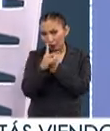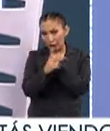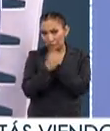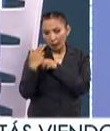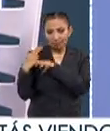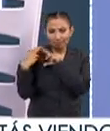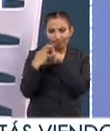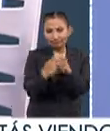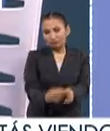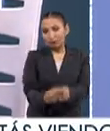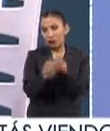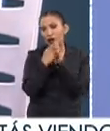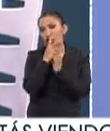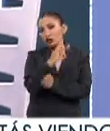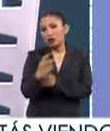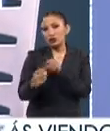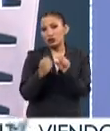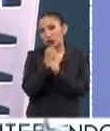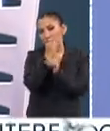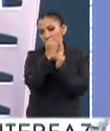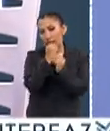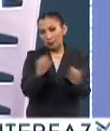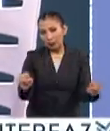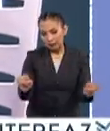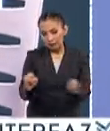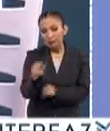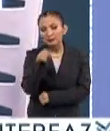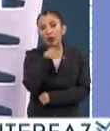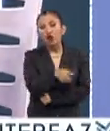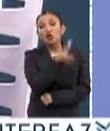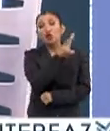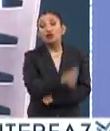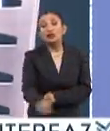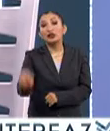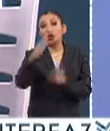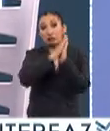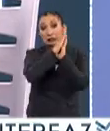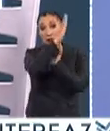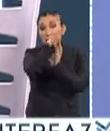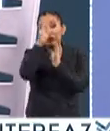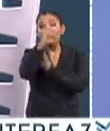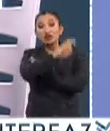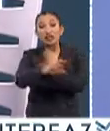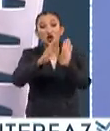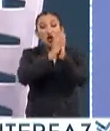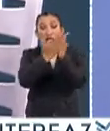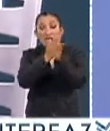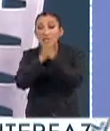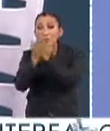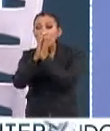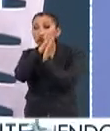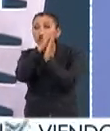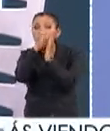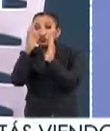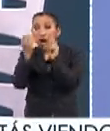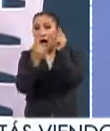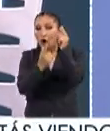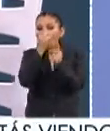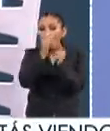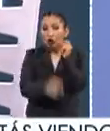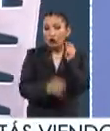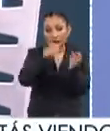celebrar el Bicentenario de su independencia. Va a ser con 200 tomos de 200 libros. Algunos